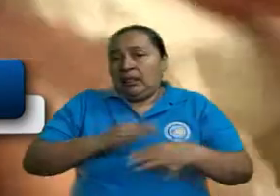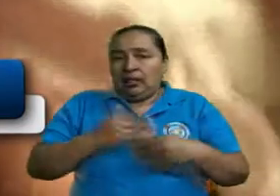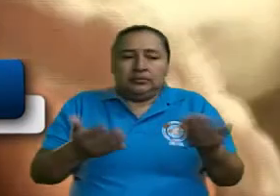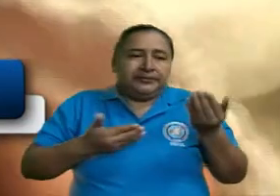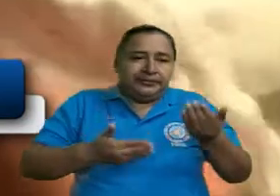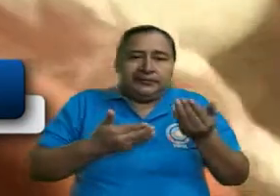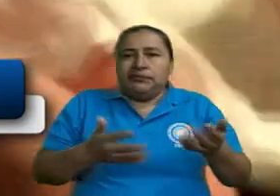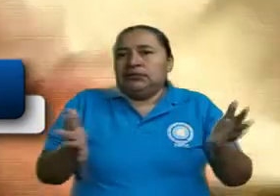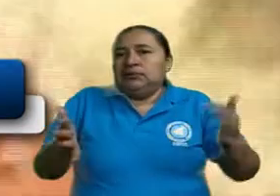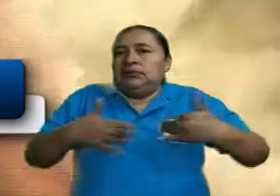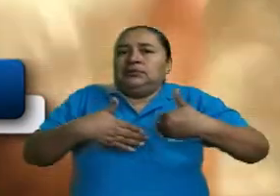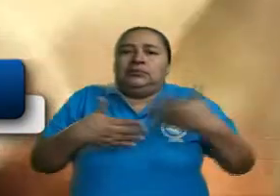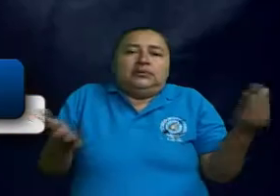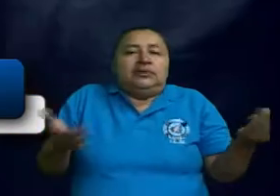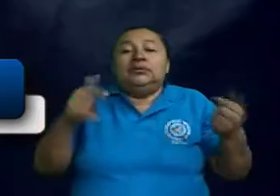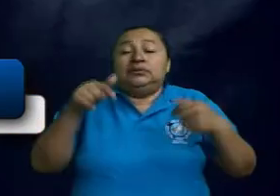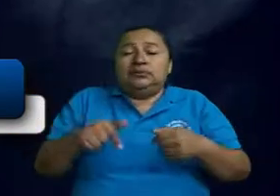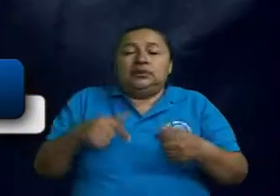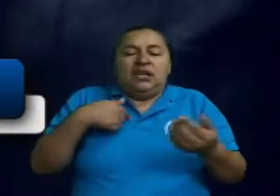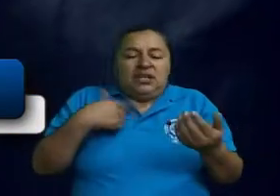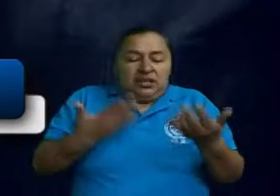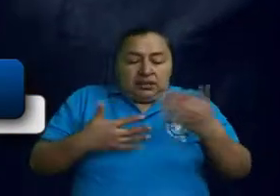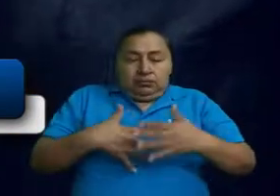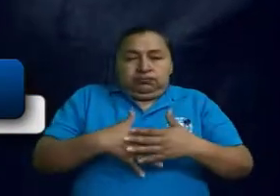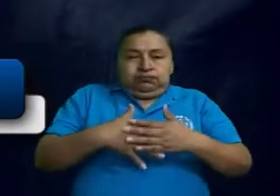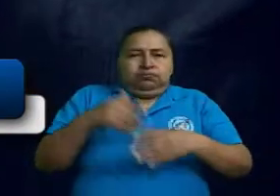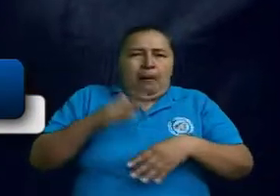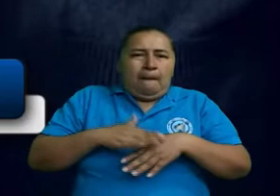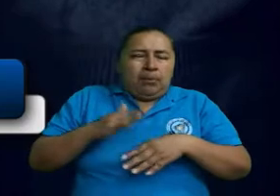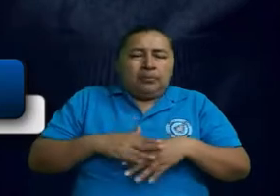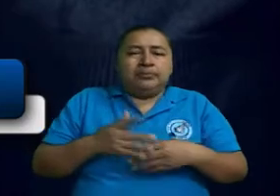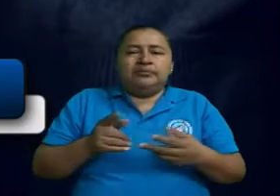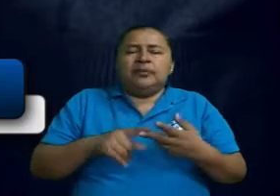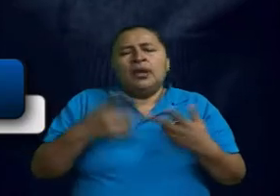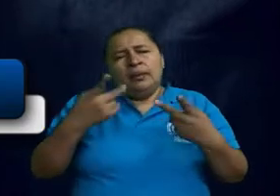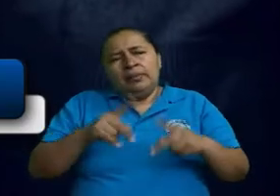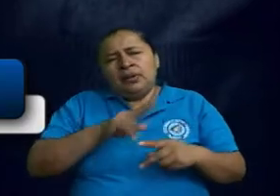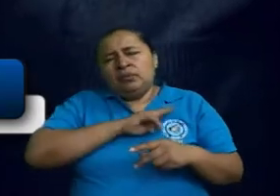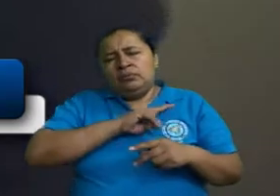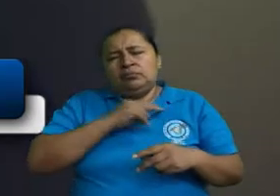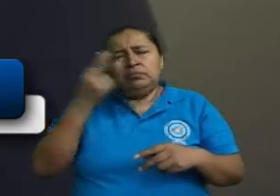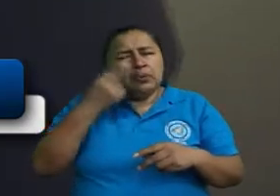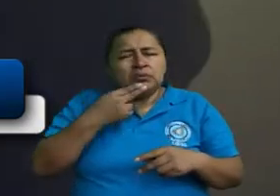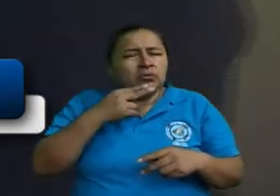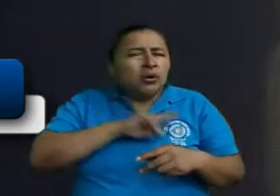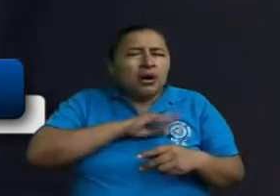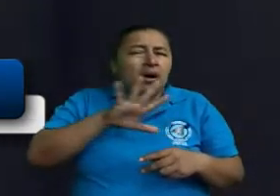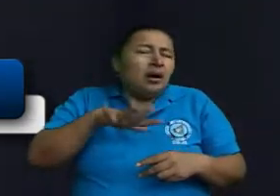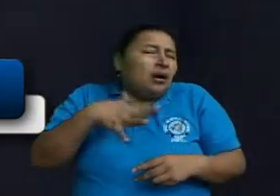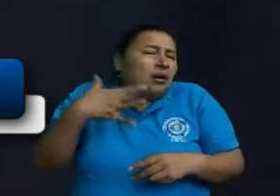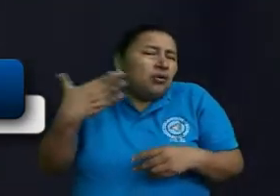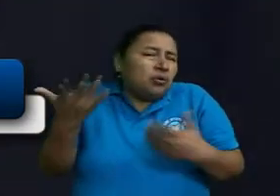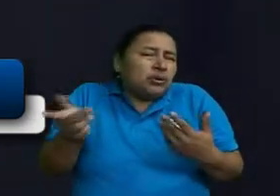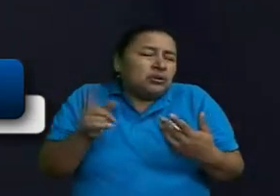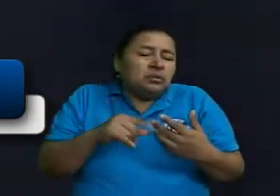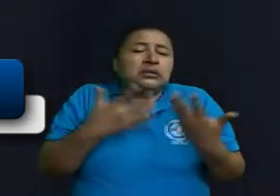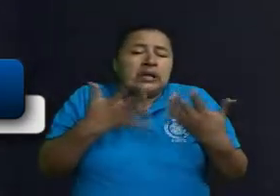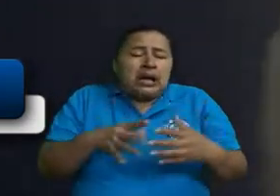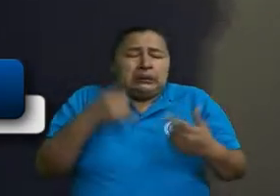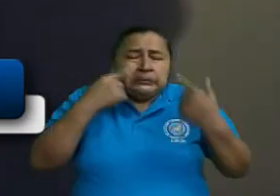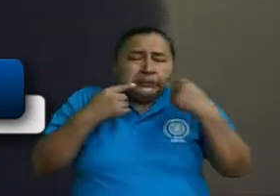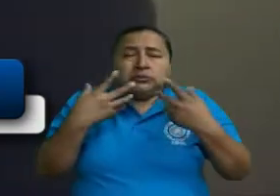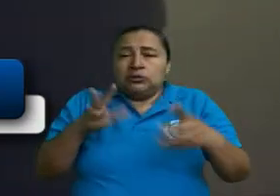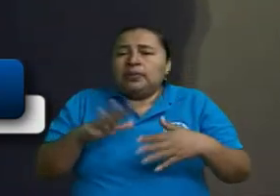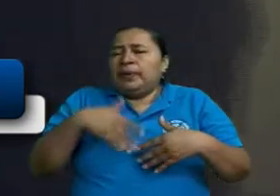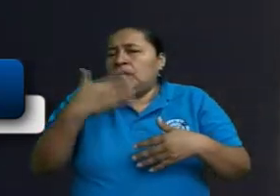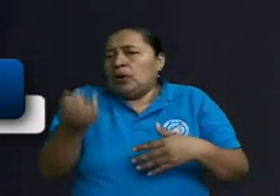de las señales de que el niño tiene cólico, doctora. Hay otros síntomas también que se presentan precisamente cuando el bebé o